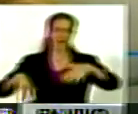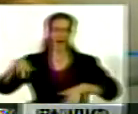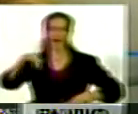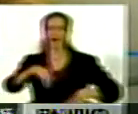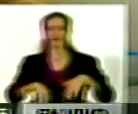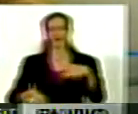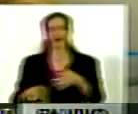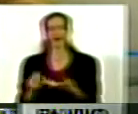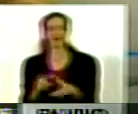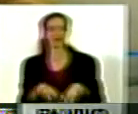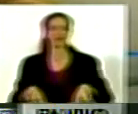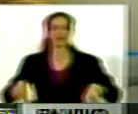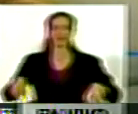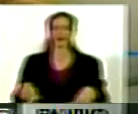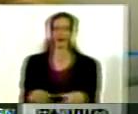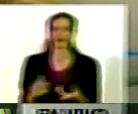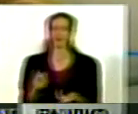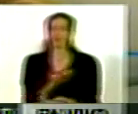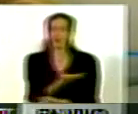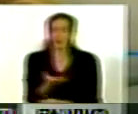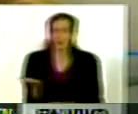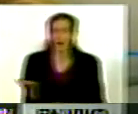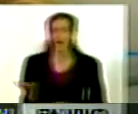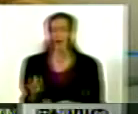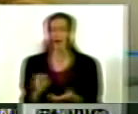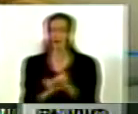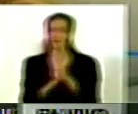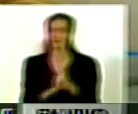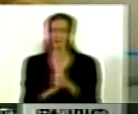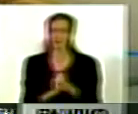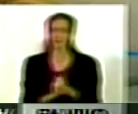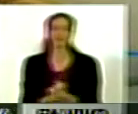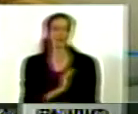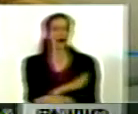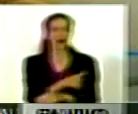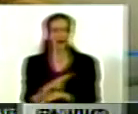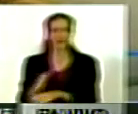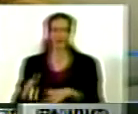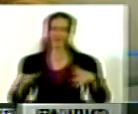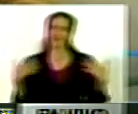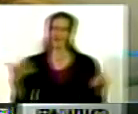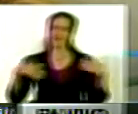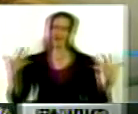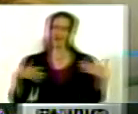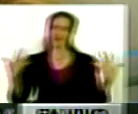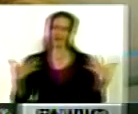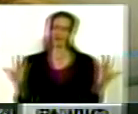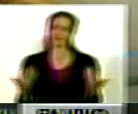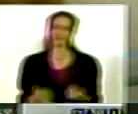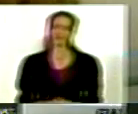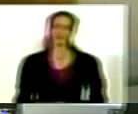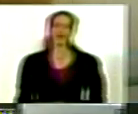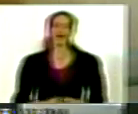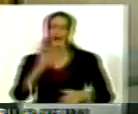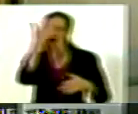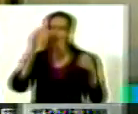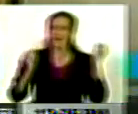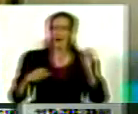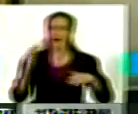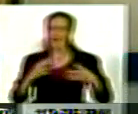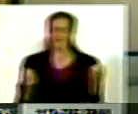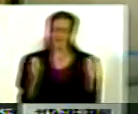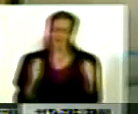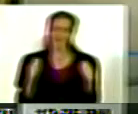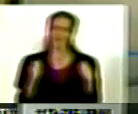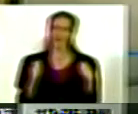todos los lugares donde ustedes, queridos compatriotas, van a ir a disfrutar de los carnavales, a